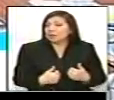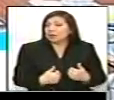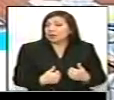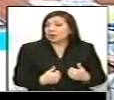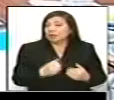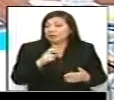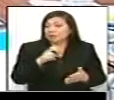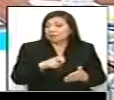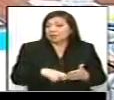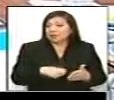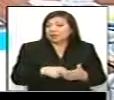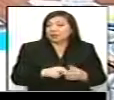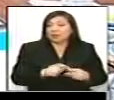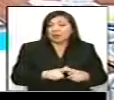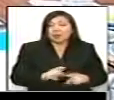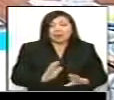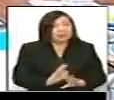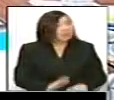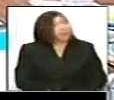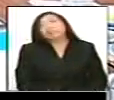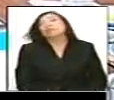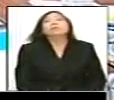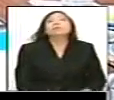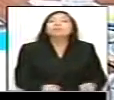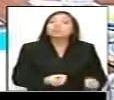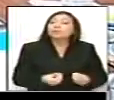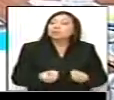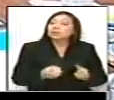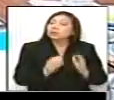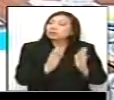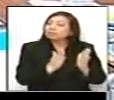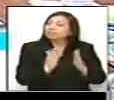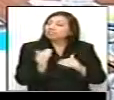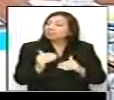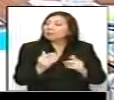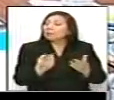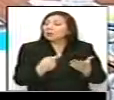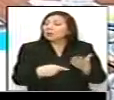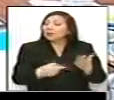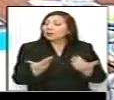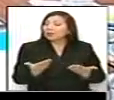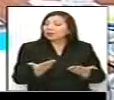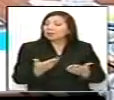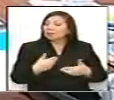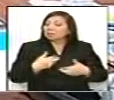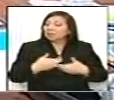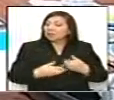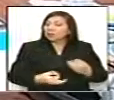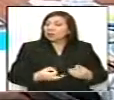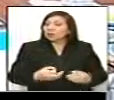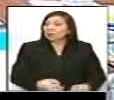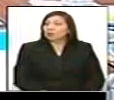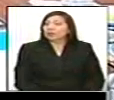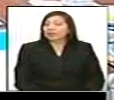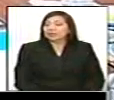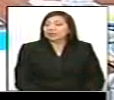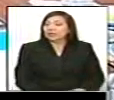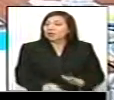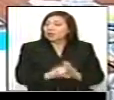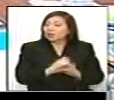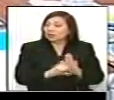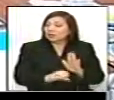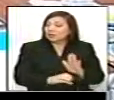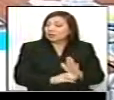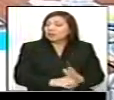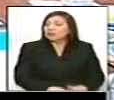concesión minera no concesiona territorio. No tenemos un sistema de cuadrícula, sí, porque estamos en plenos procesos judiciales y constitucionales sobre el